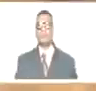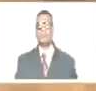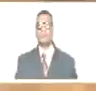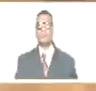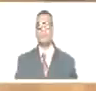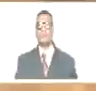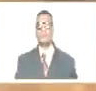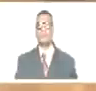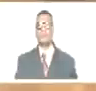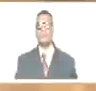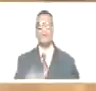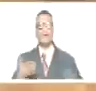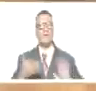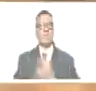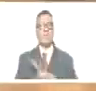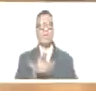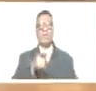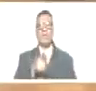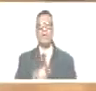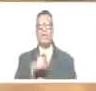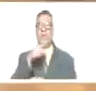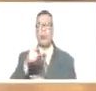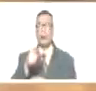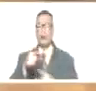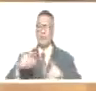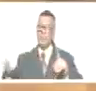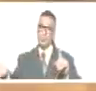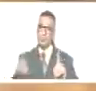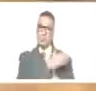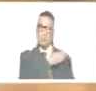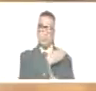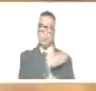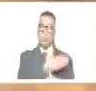Significa como una cachetada